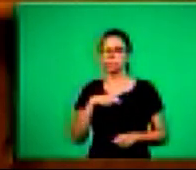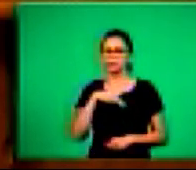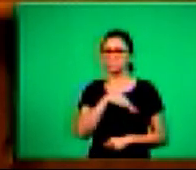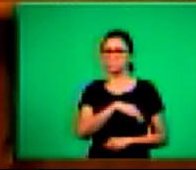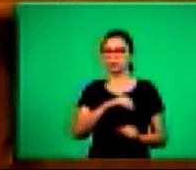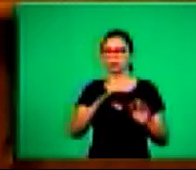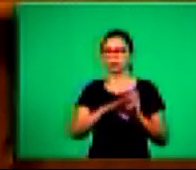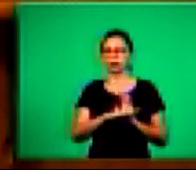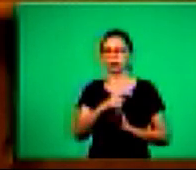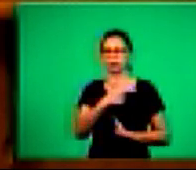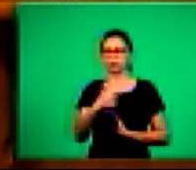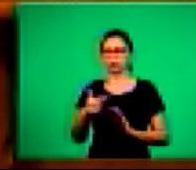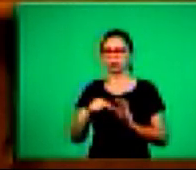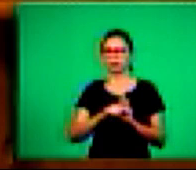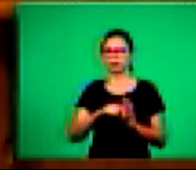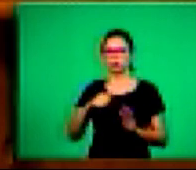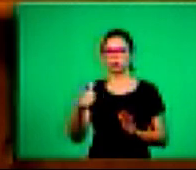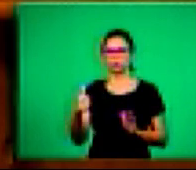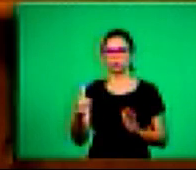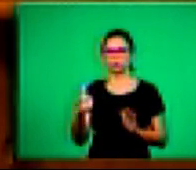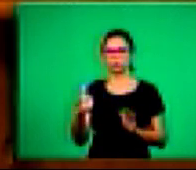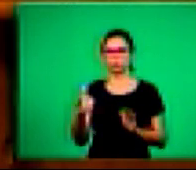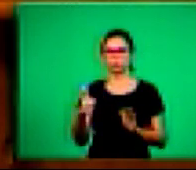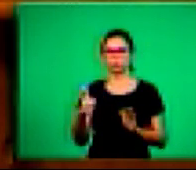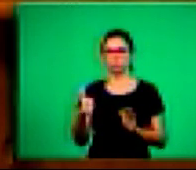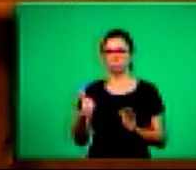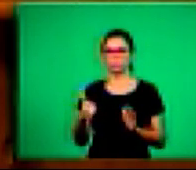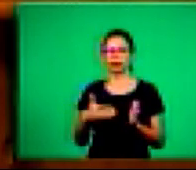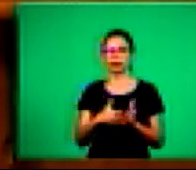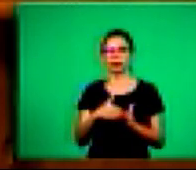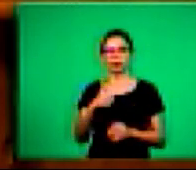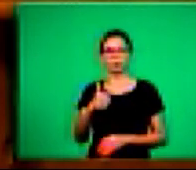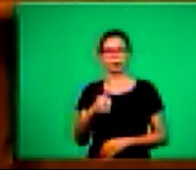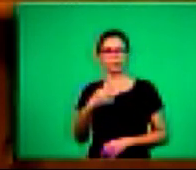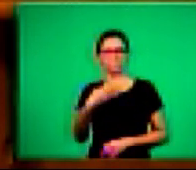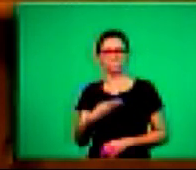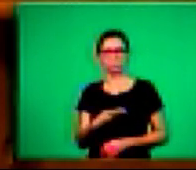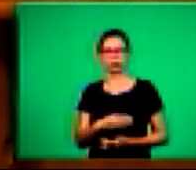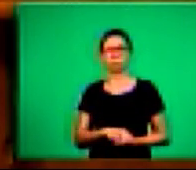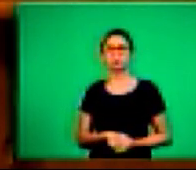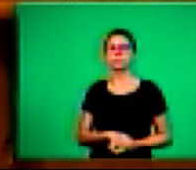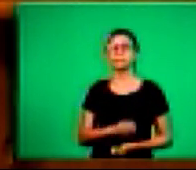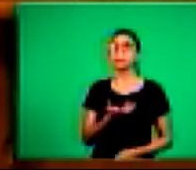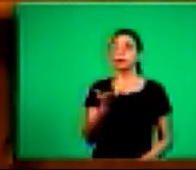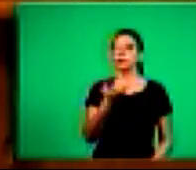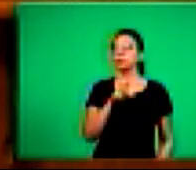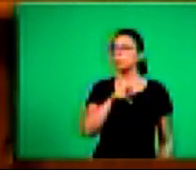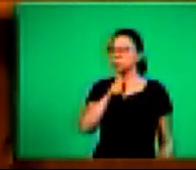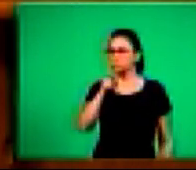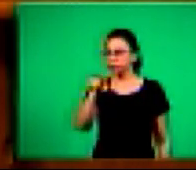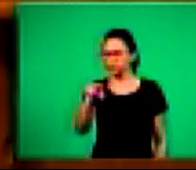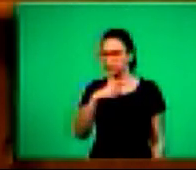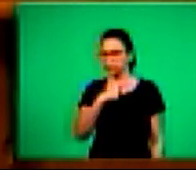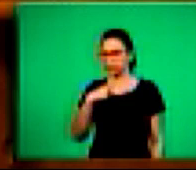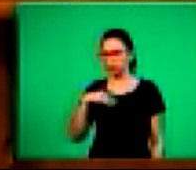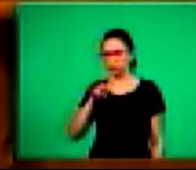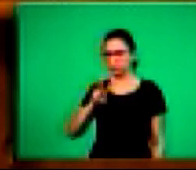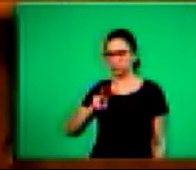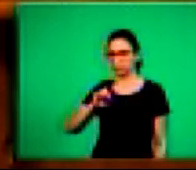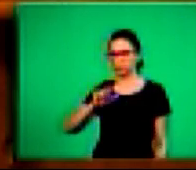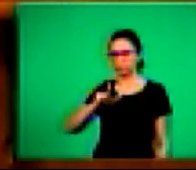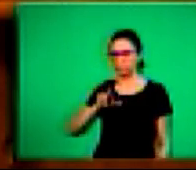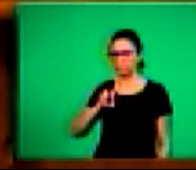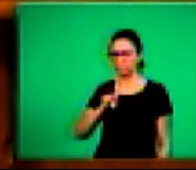22 versículo del 1 al 14 y yo quiero yo quiero vamos a volver aquí que